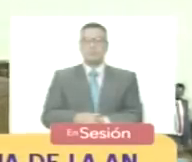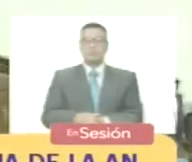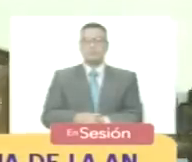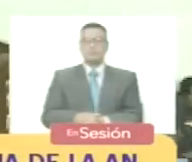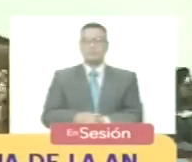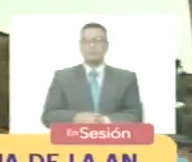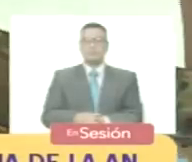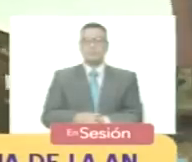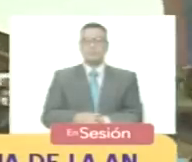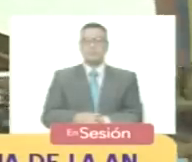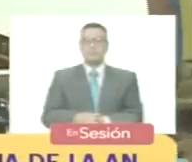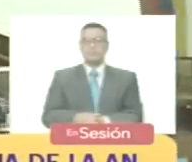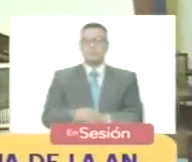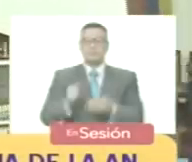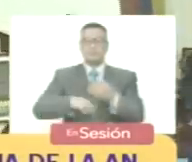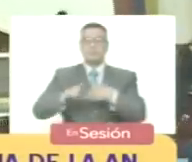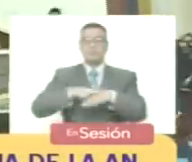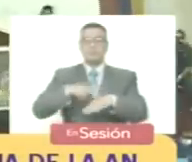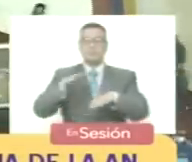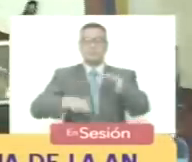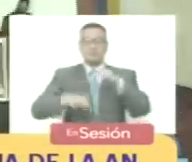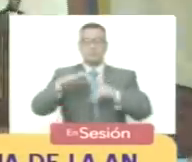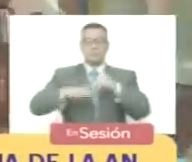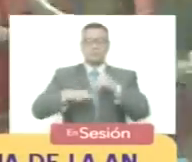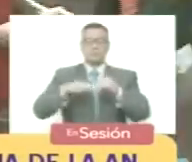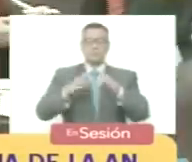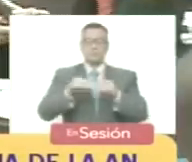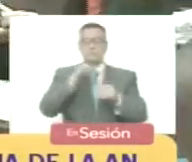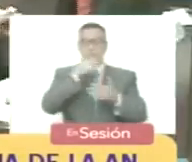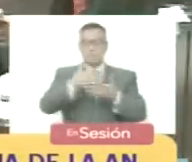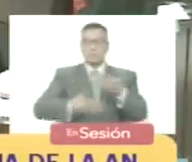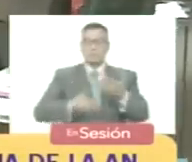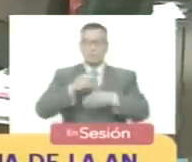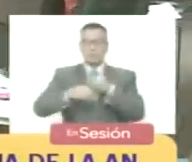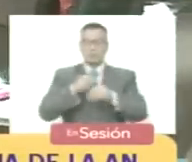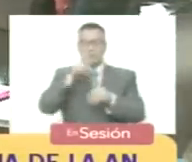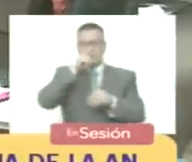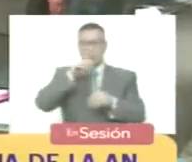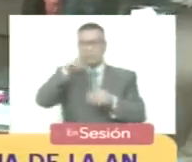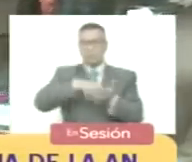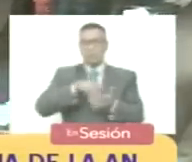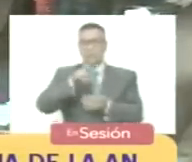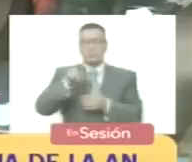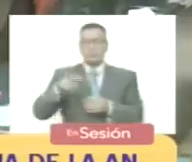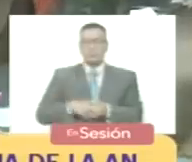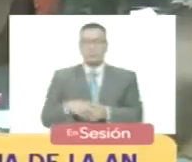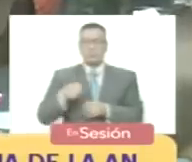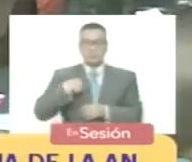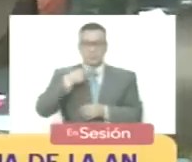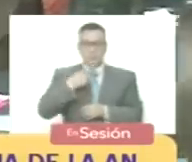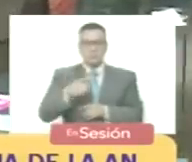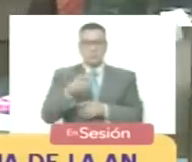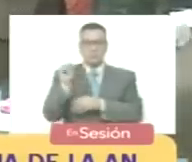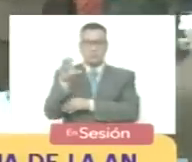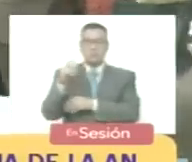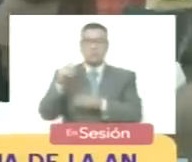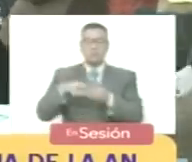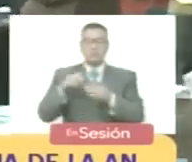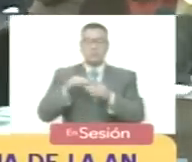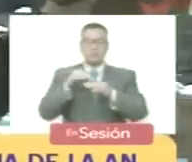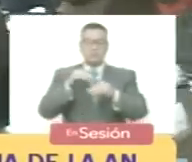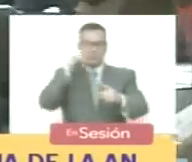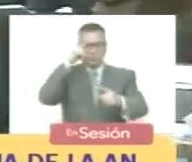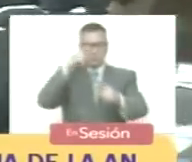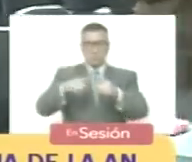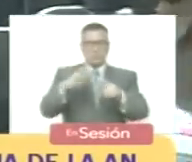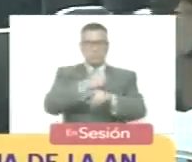Será el diputado Jorge Rodríguez quien ha dado un balance de este informe de gestión correspondiente a este año 2022. Él decía que el Parlamento ha superado la meta